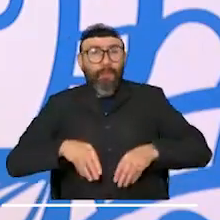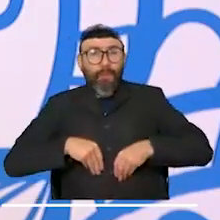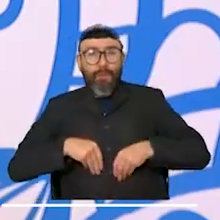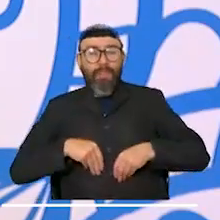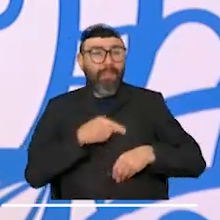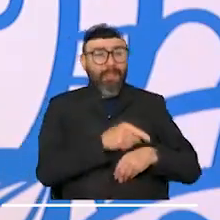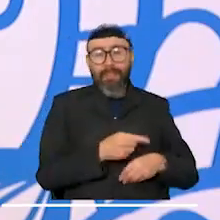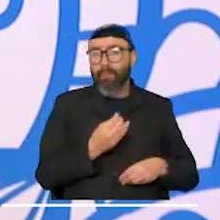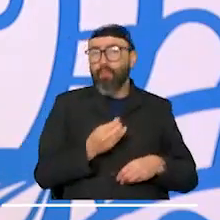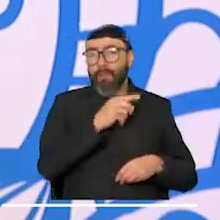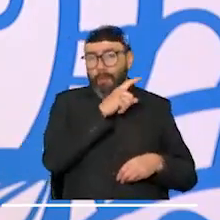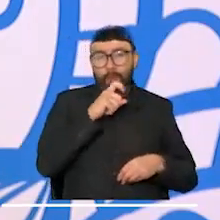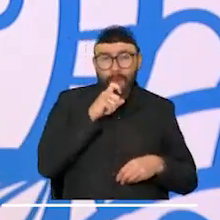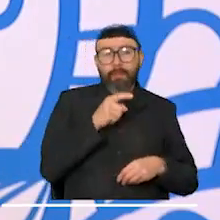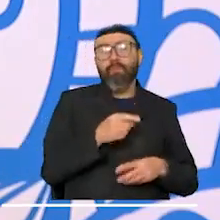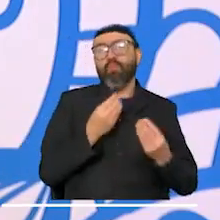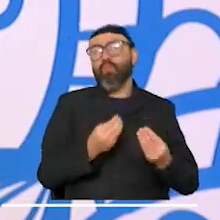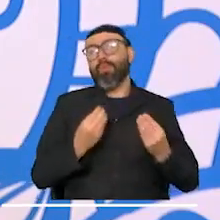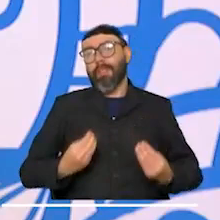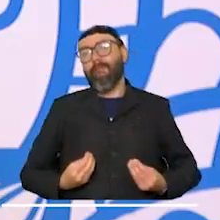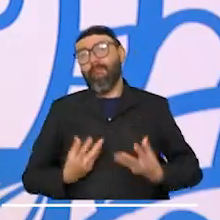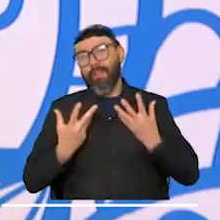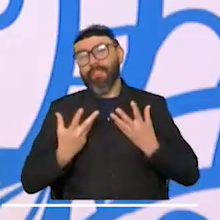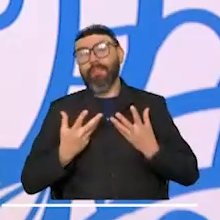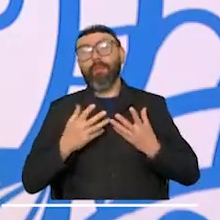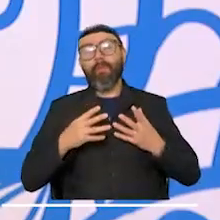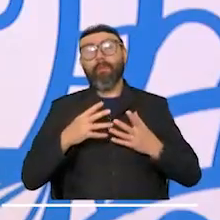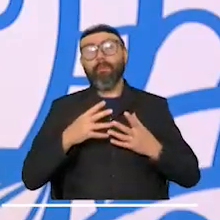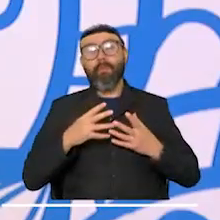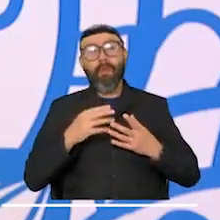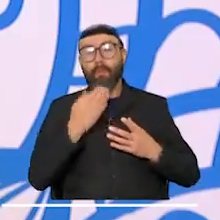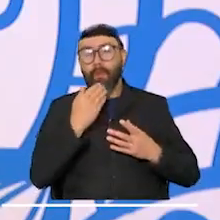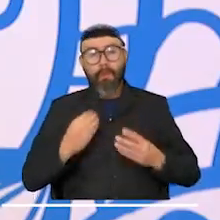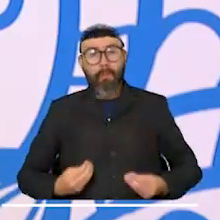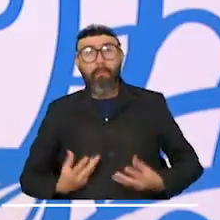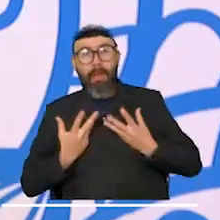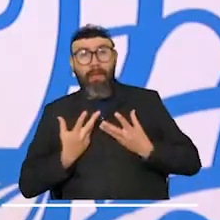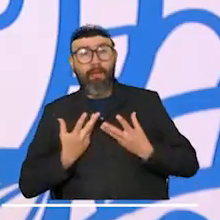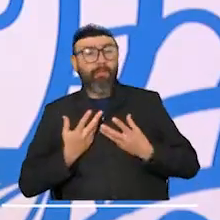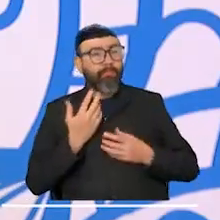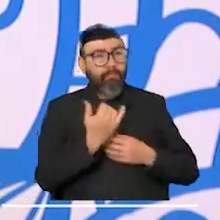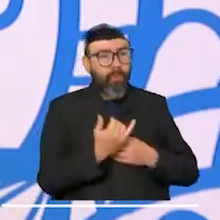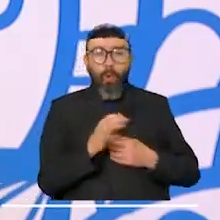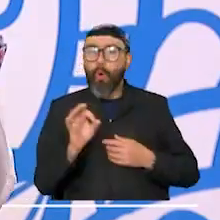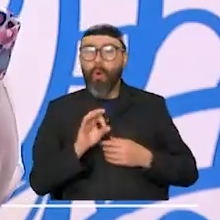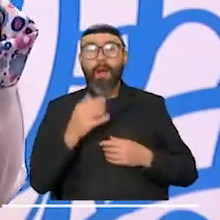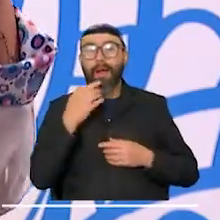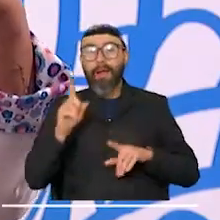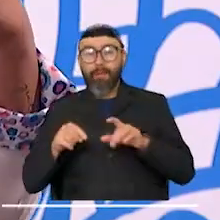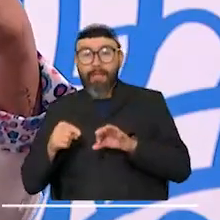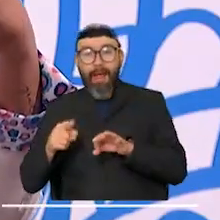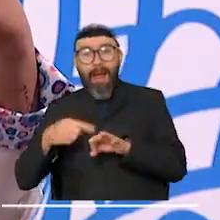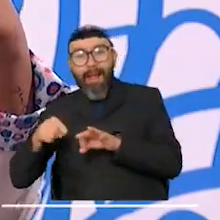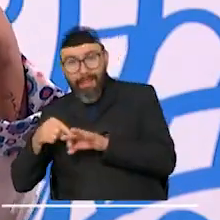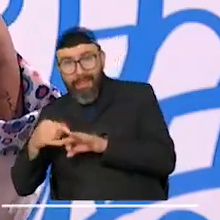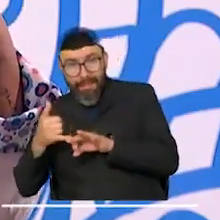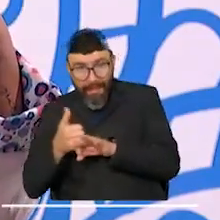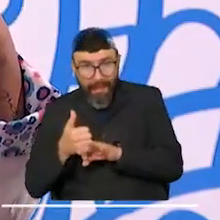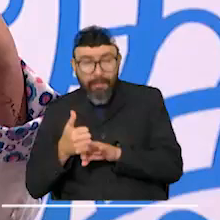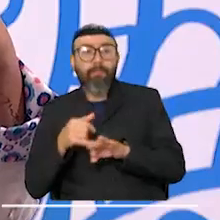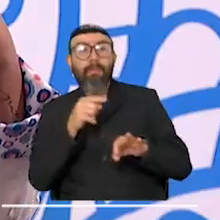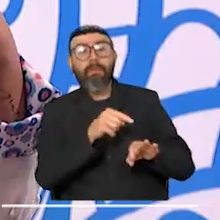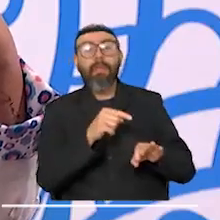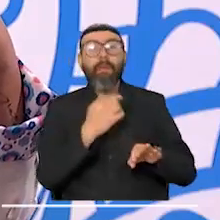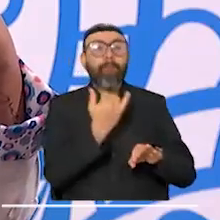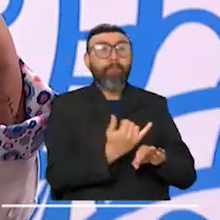a ser más infecciones vaginales o cuando yo tengo relaciones anales vaginales muchas mujeres tienen relaciones anales no